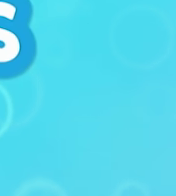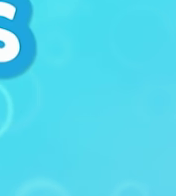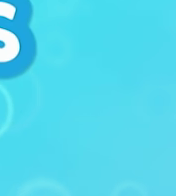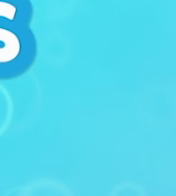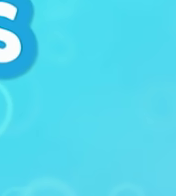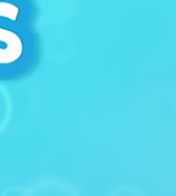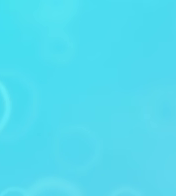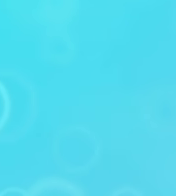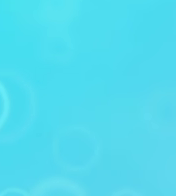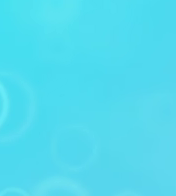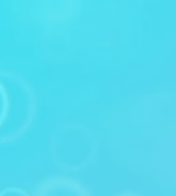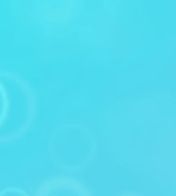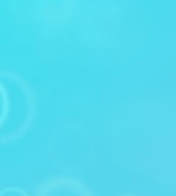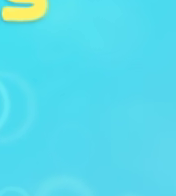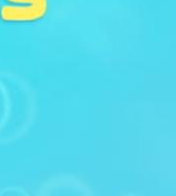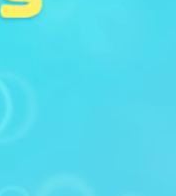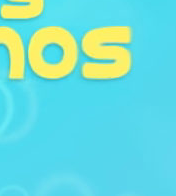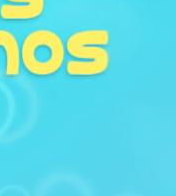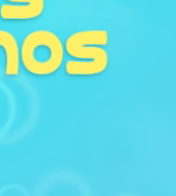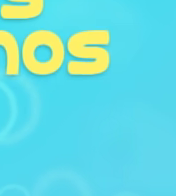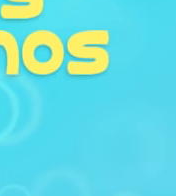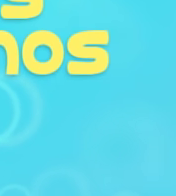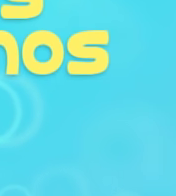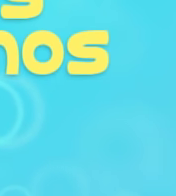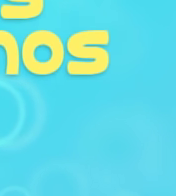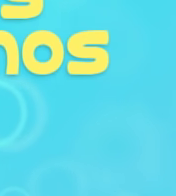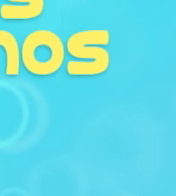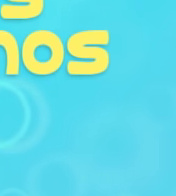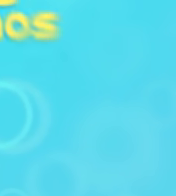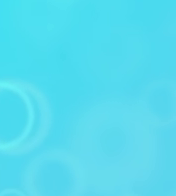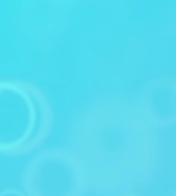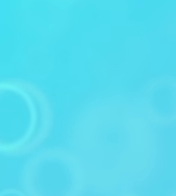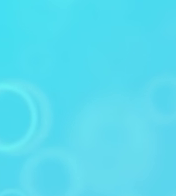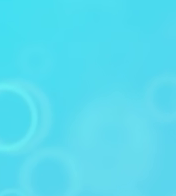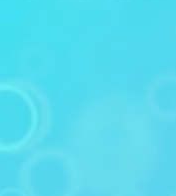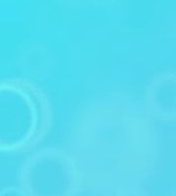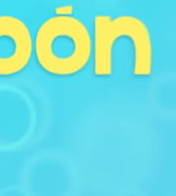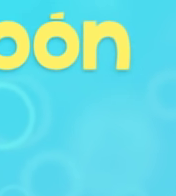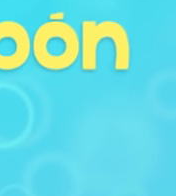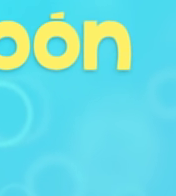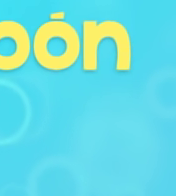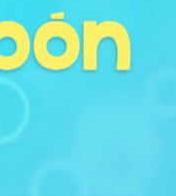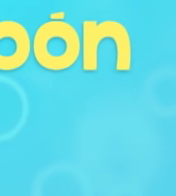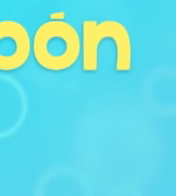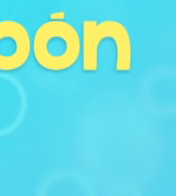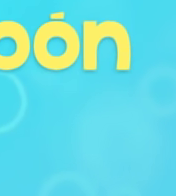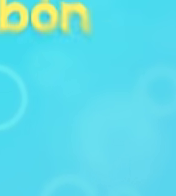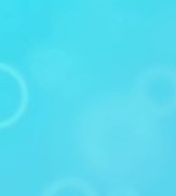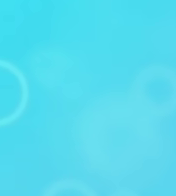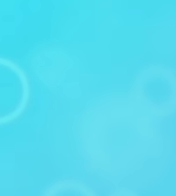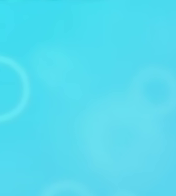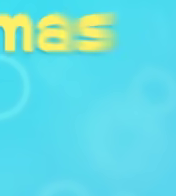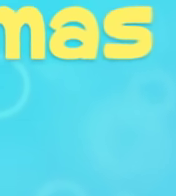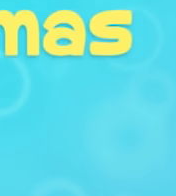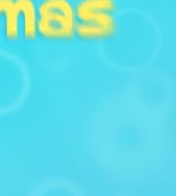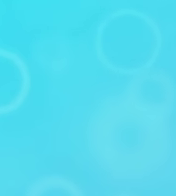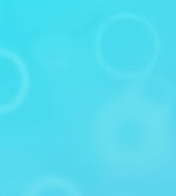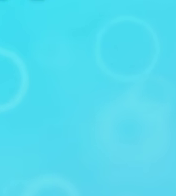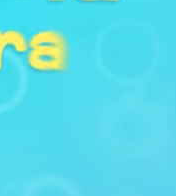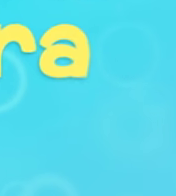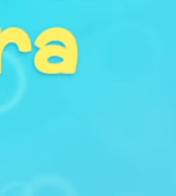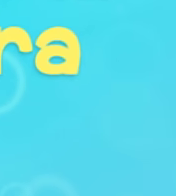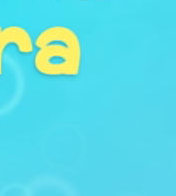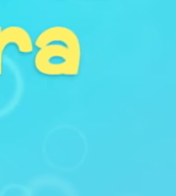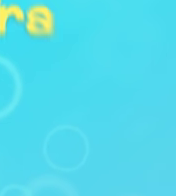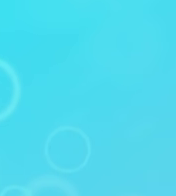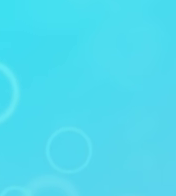hacerlo correctamente. Moja tus manos. Usa suficiente jabón. Frota tus palmas